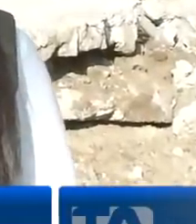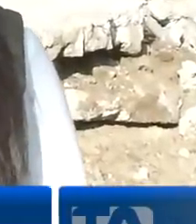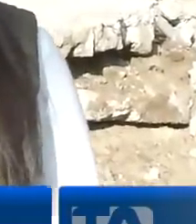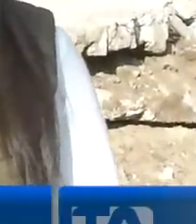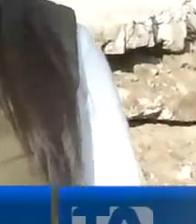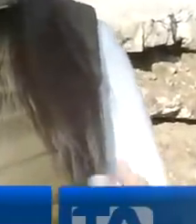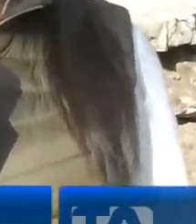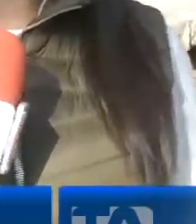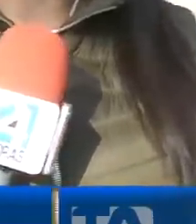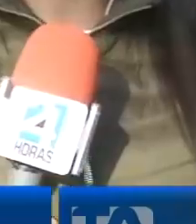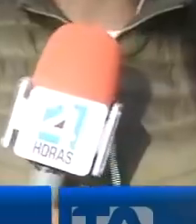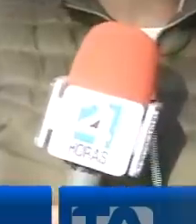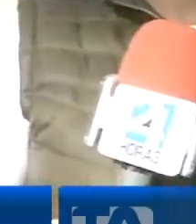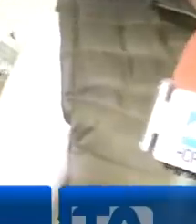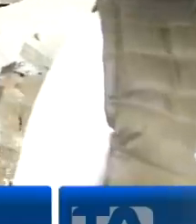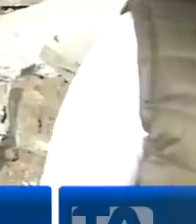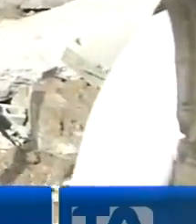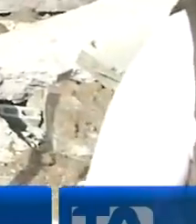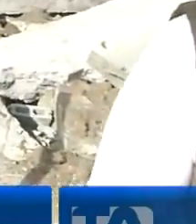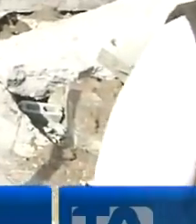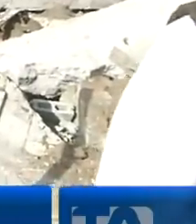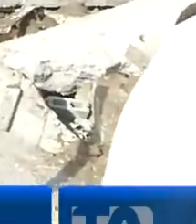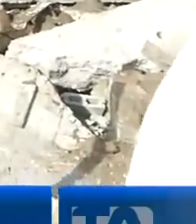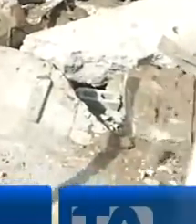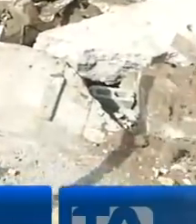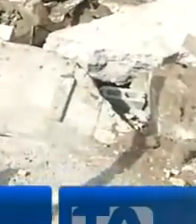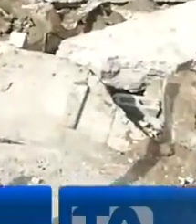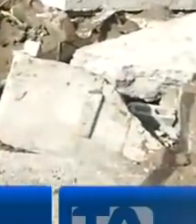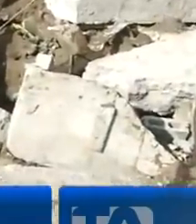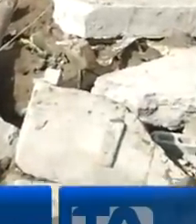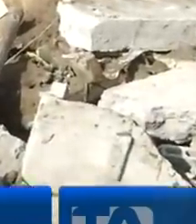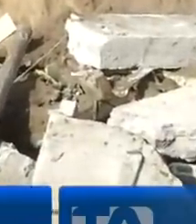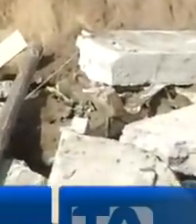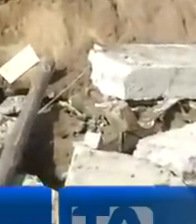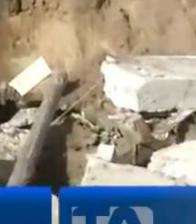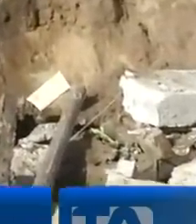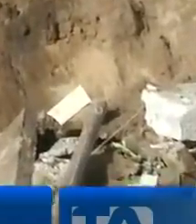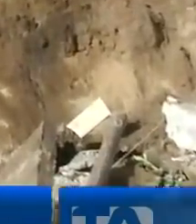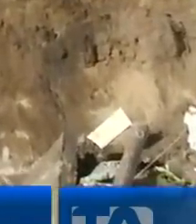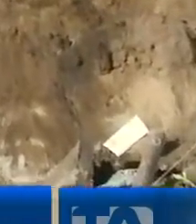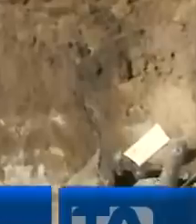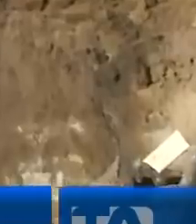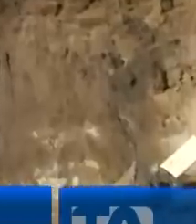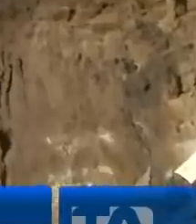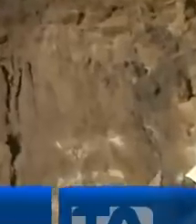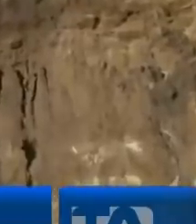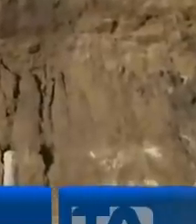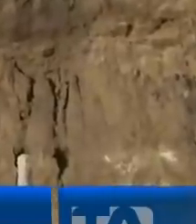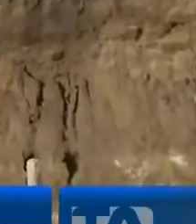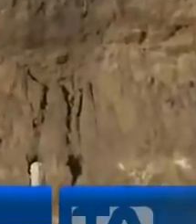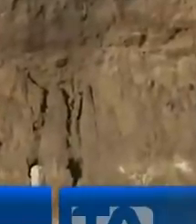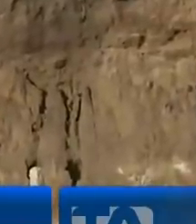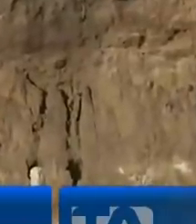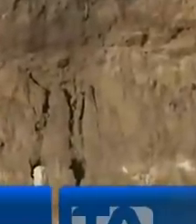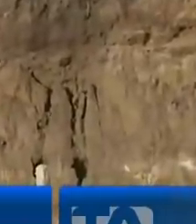de esta tragedia que, como tú ya lo dijiste, dejó 4 fallecidos. 4 vecinos, de hecho, de aquí del sector son las personas que